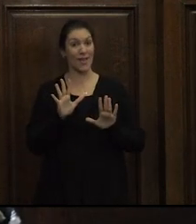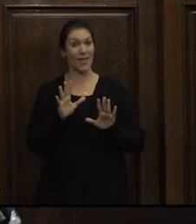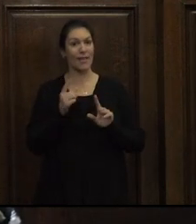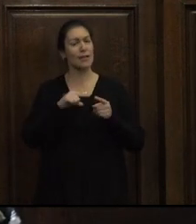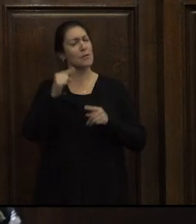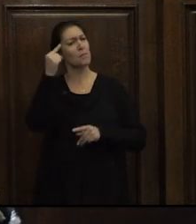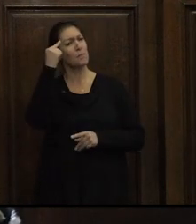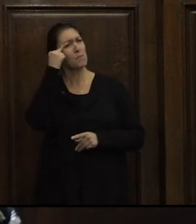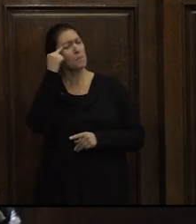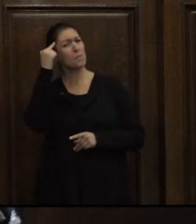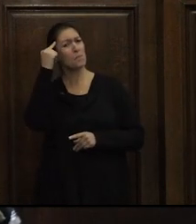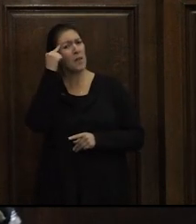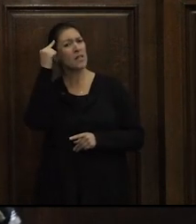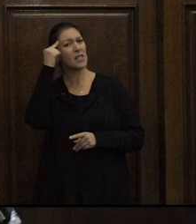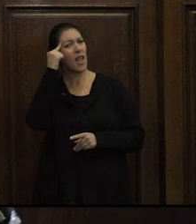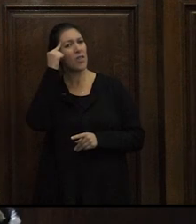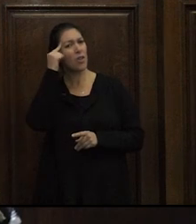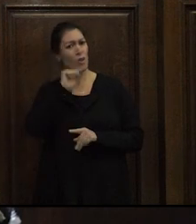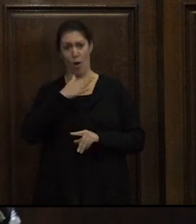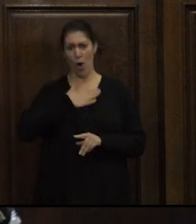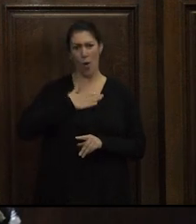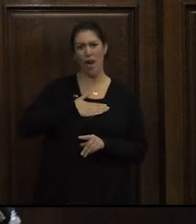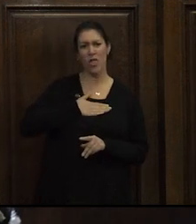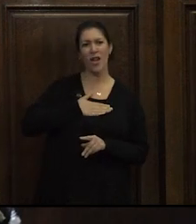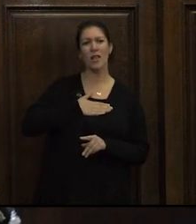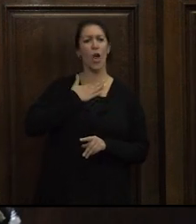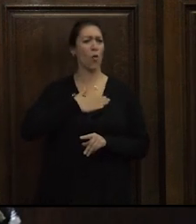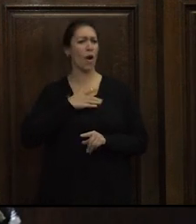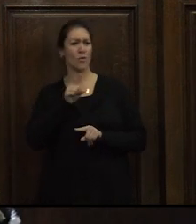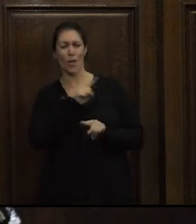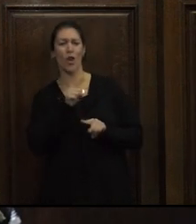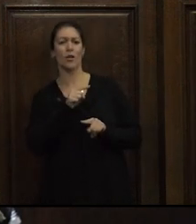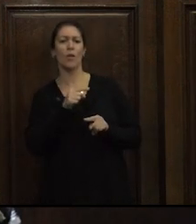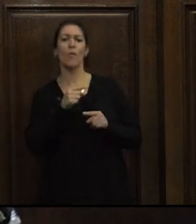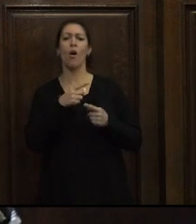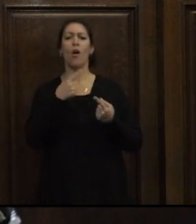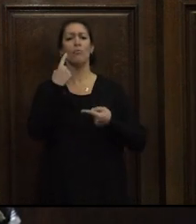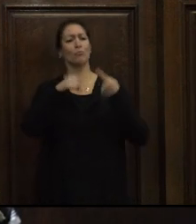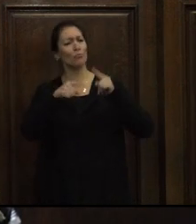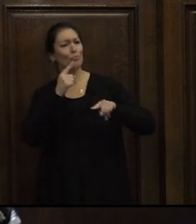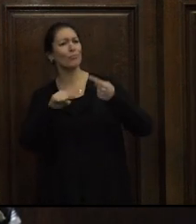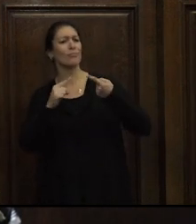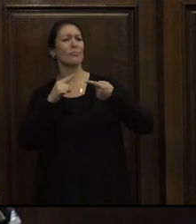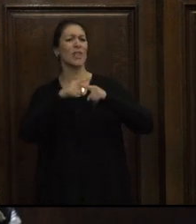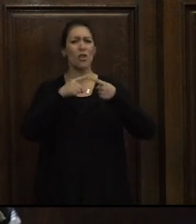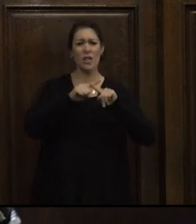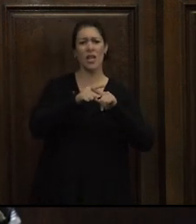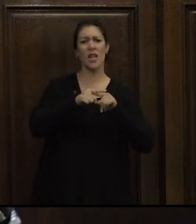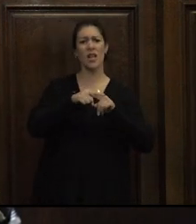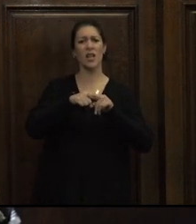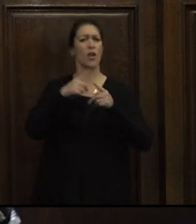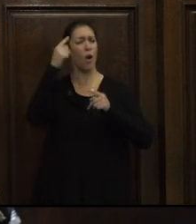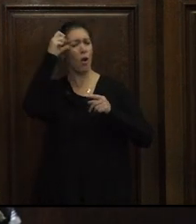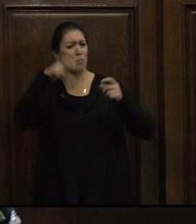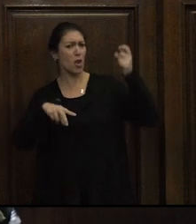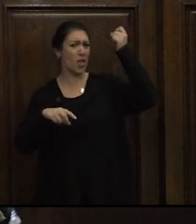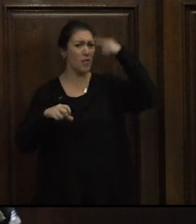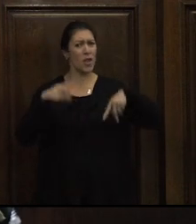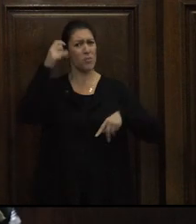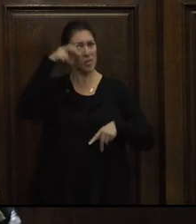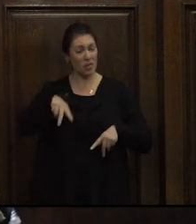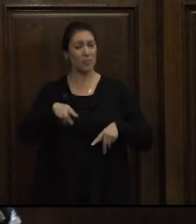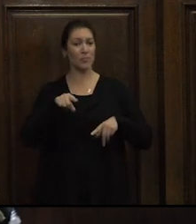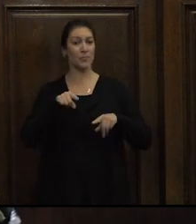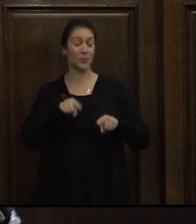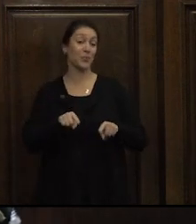¿no? De quedar pensando, de no ponernos de acuerdo, de discutir, de tener diferencias, de leernos. A